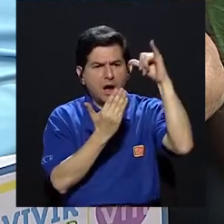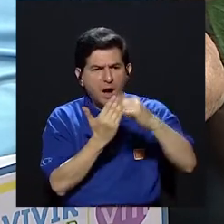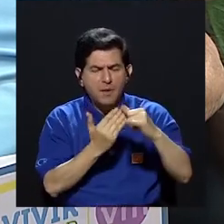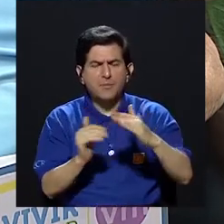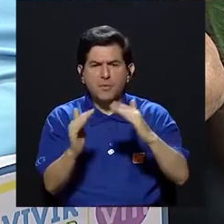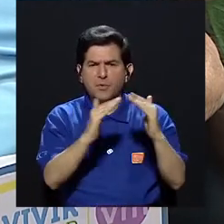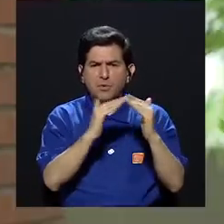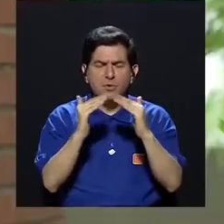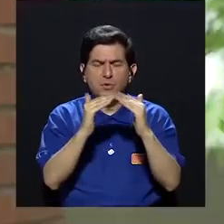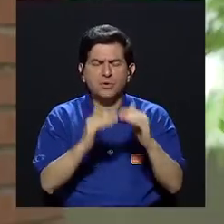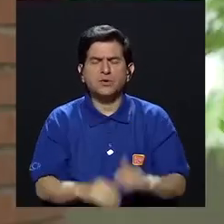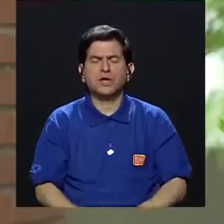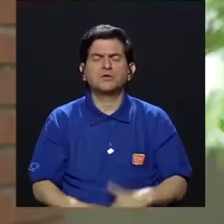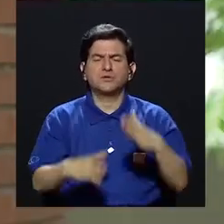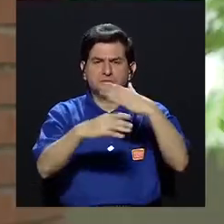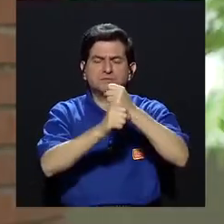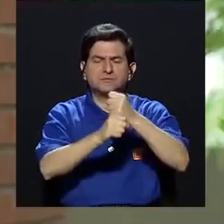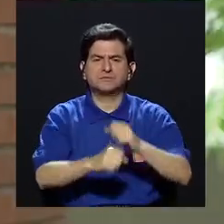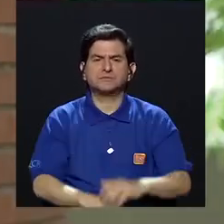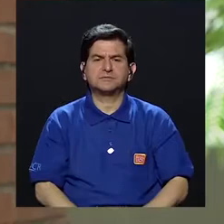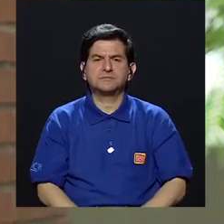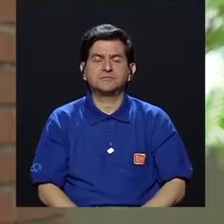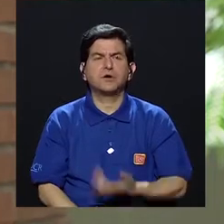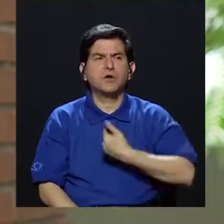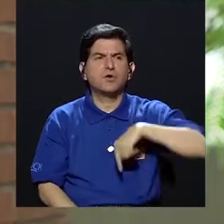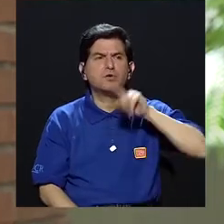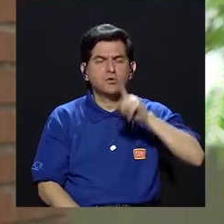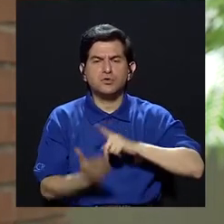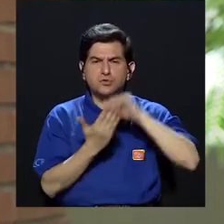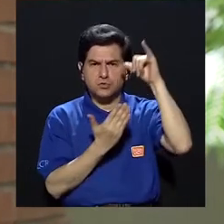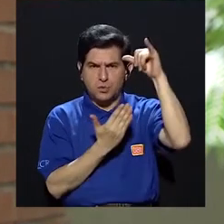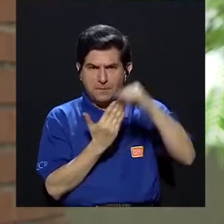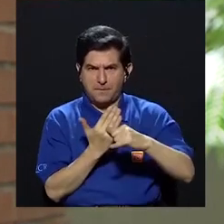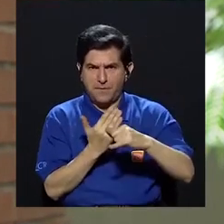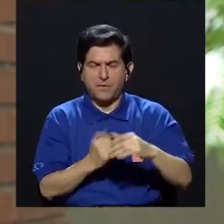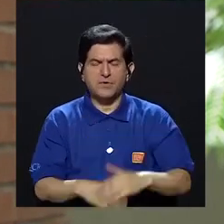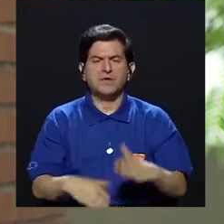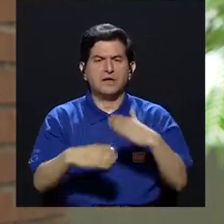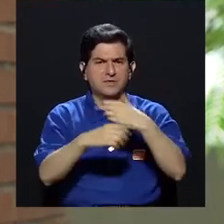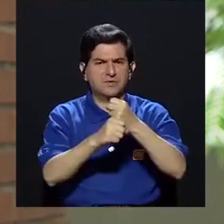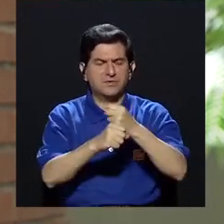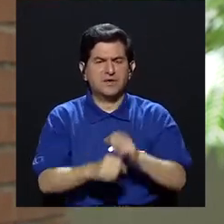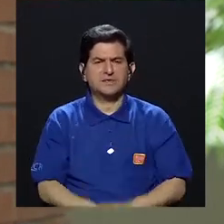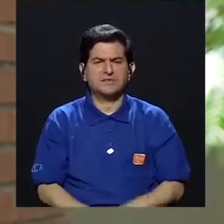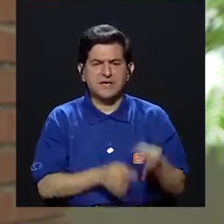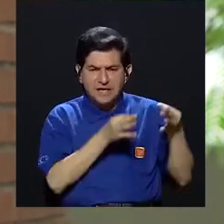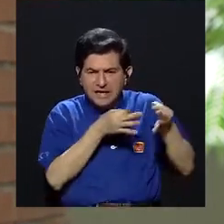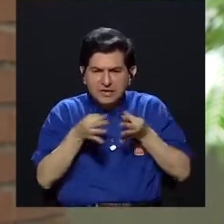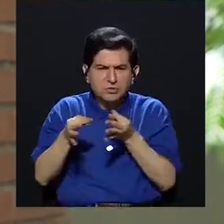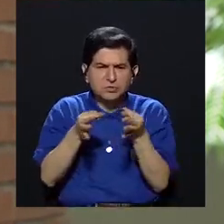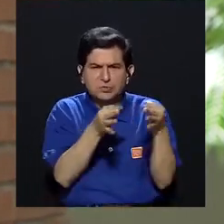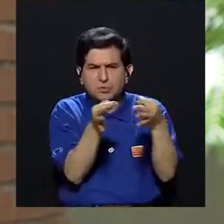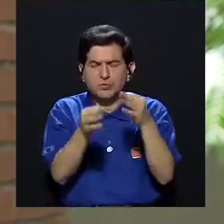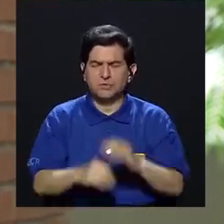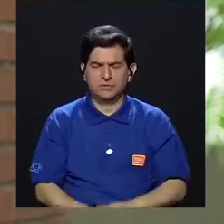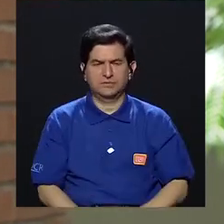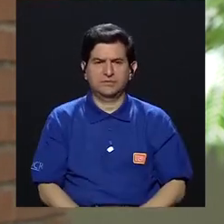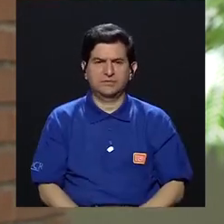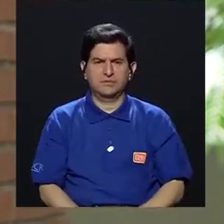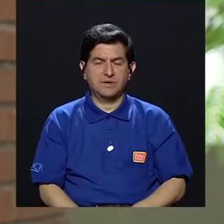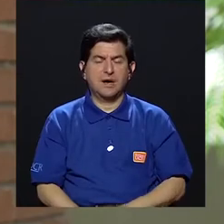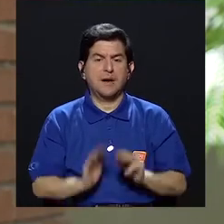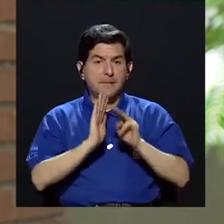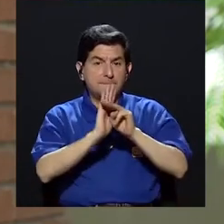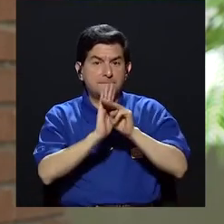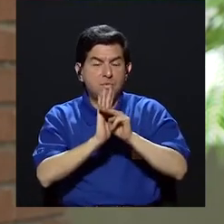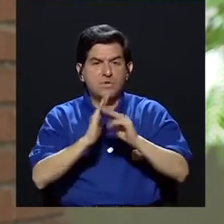proyectos comunales. Recientemente realizamos un proyecto en Turrialba, bajo